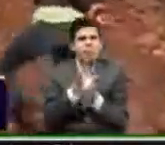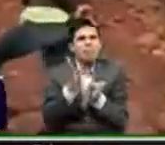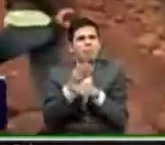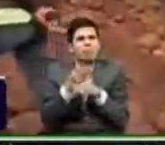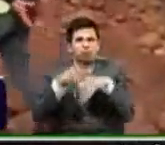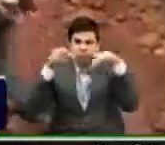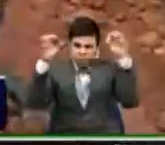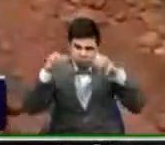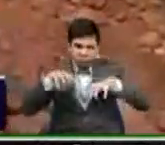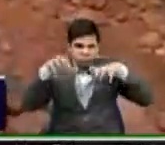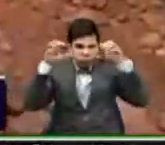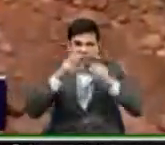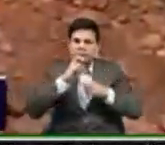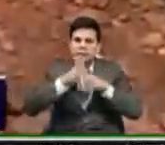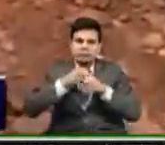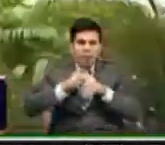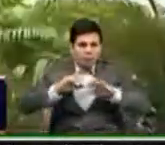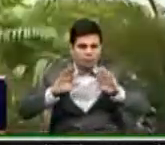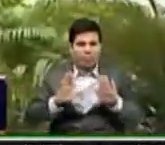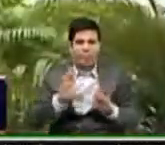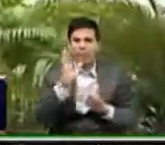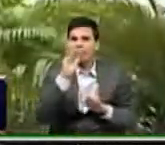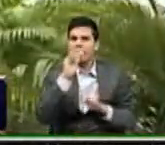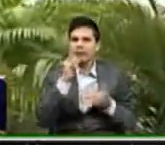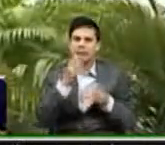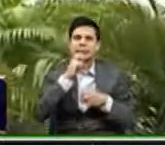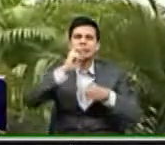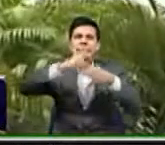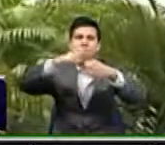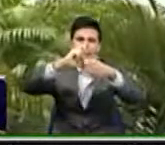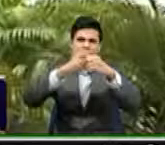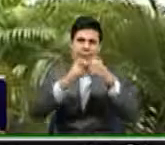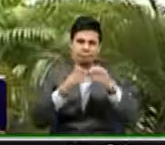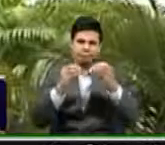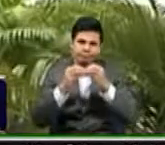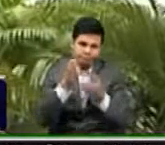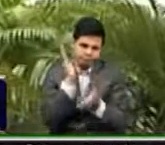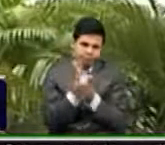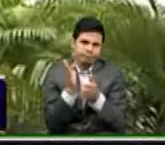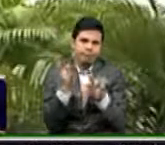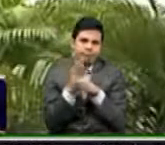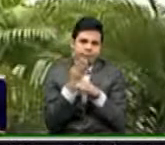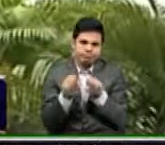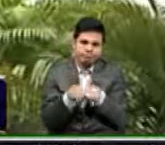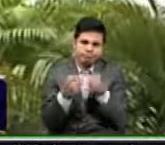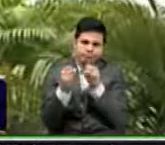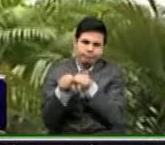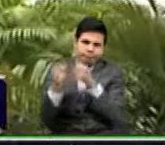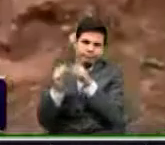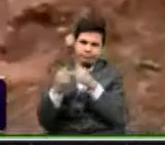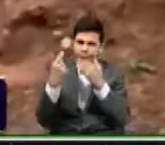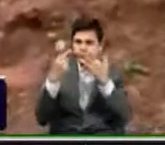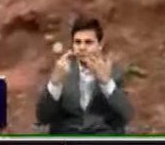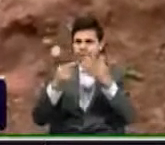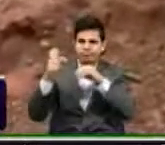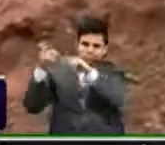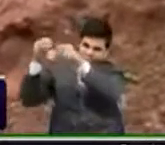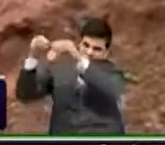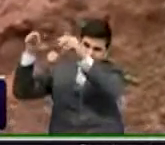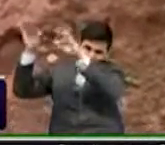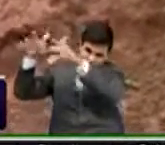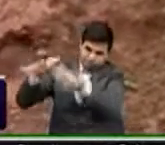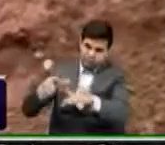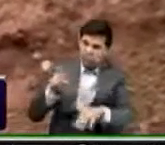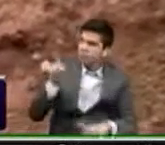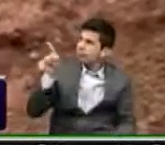fuerte lluvias que no cesan en este sector del departamento y que ya han generado varios deslizamientos de tierra dentro de ellos pues el